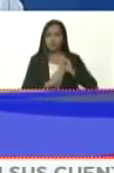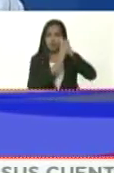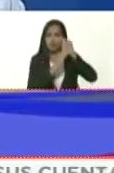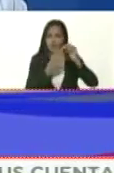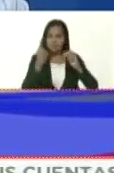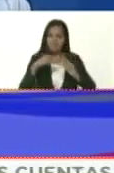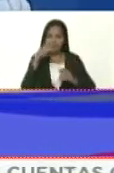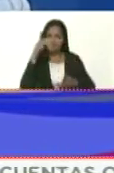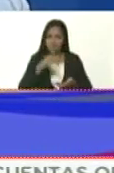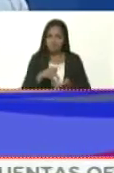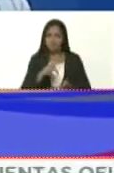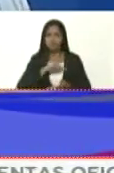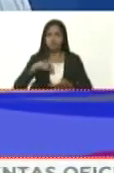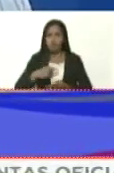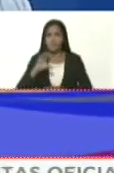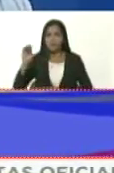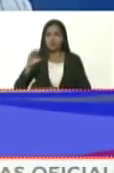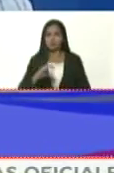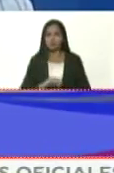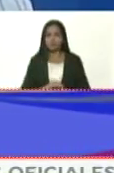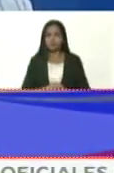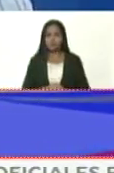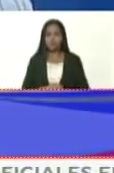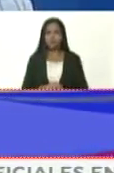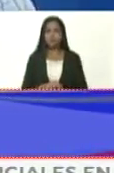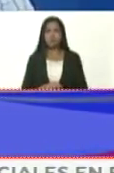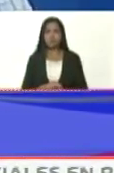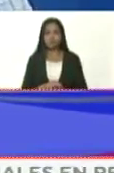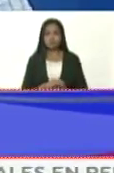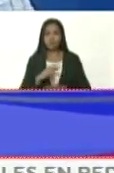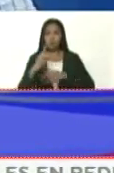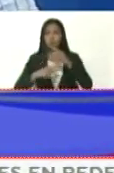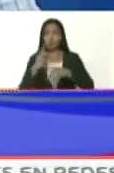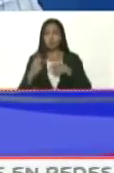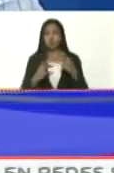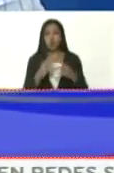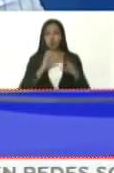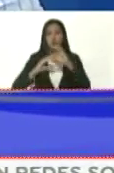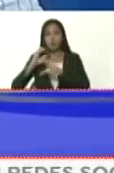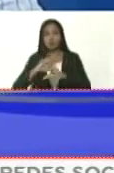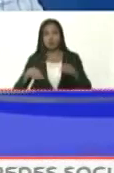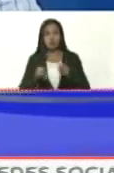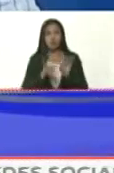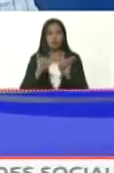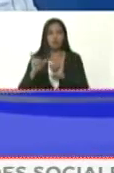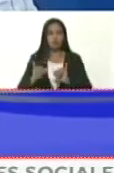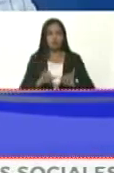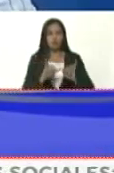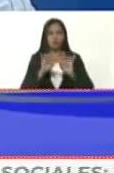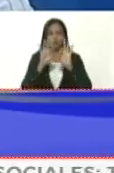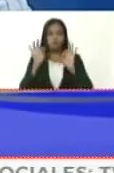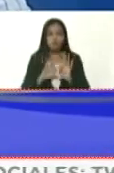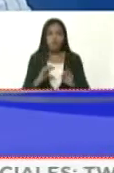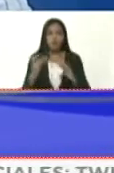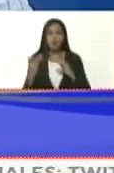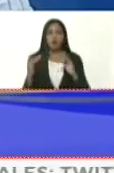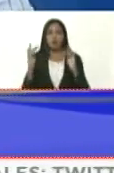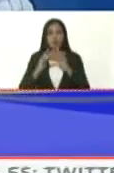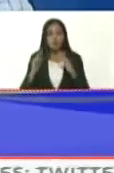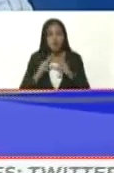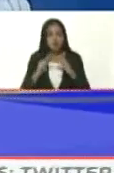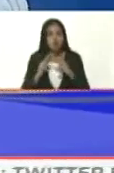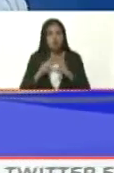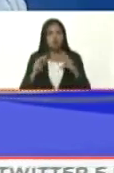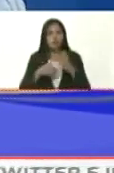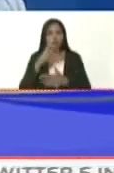estar. Nuestro país es un país de productor de telecomunicaciones, productor de conocimiento,